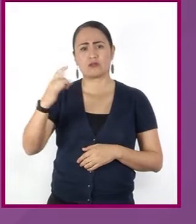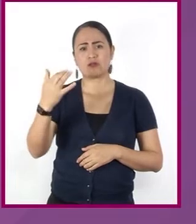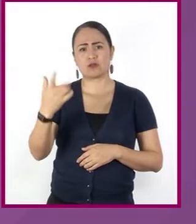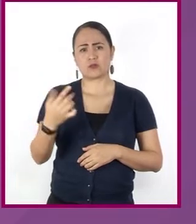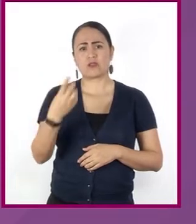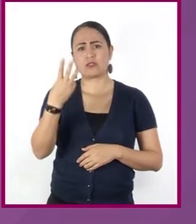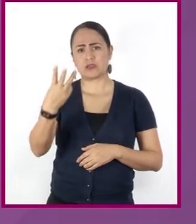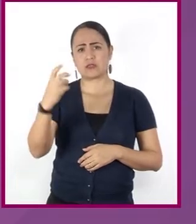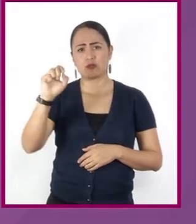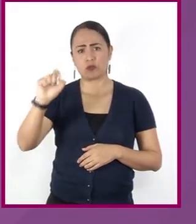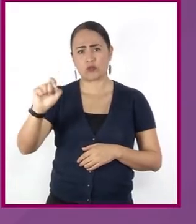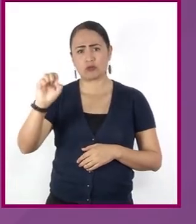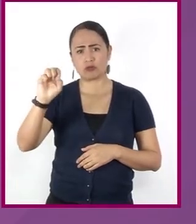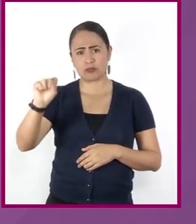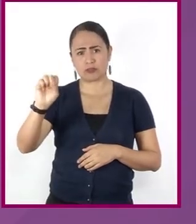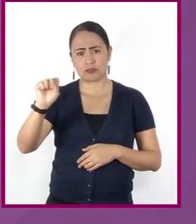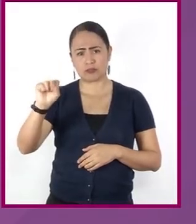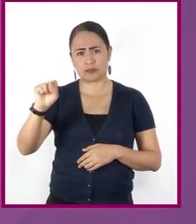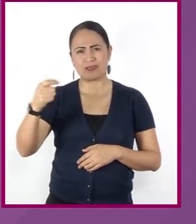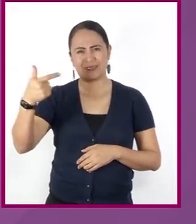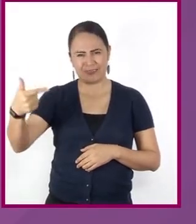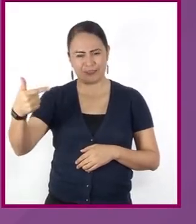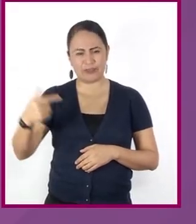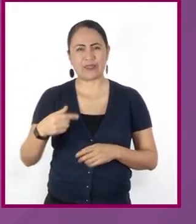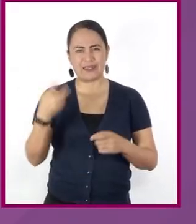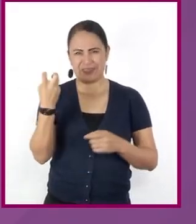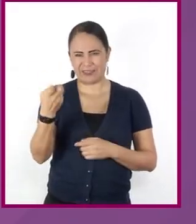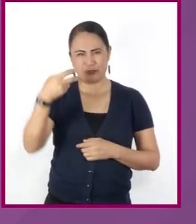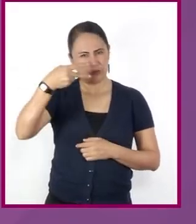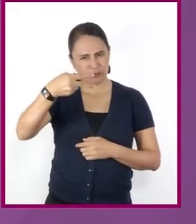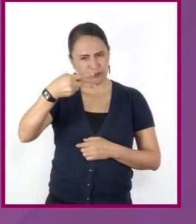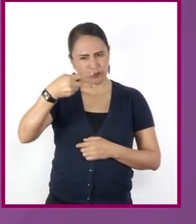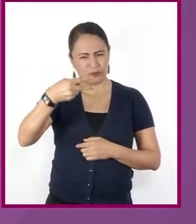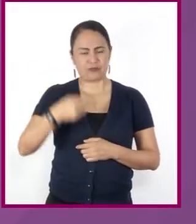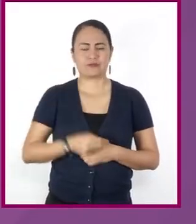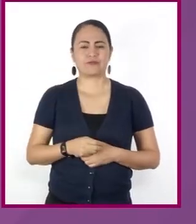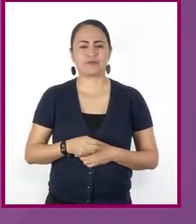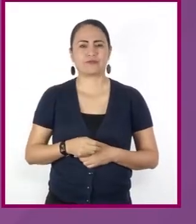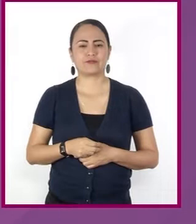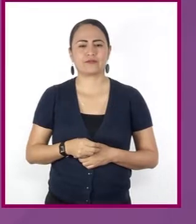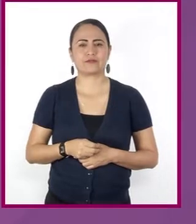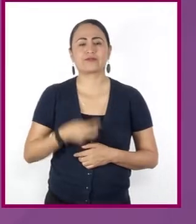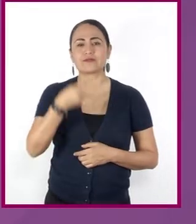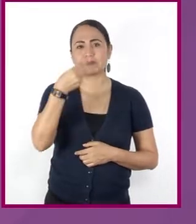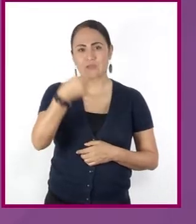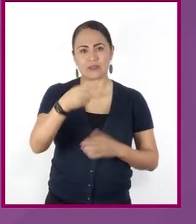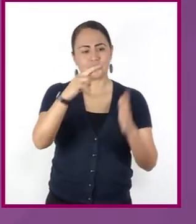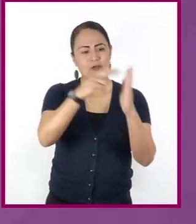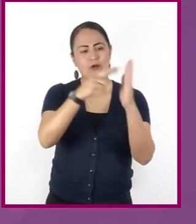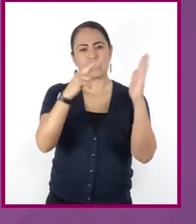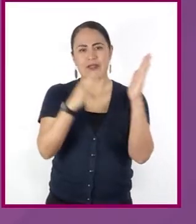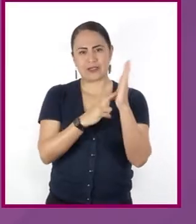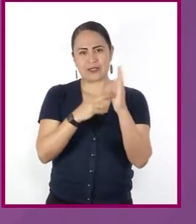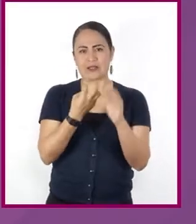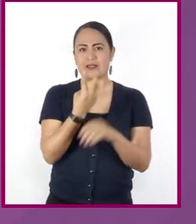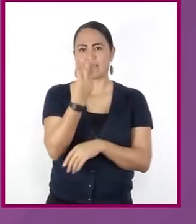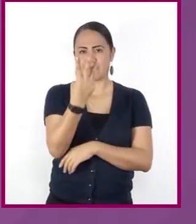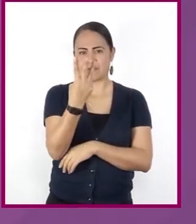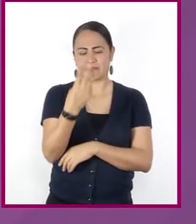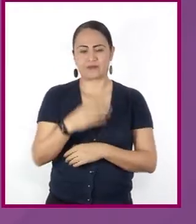453.60 gramos. Es nuestro factor de equivalencia. Con ello, establecemos una regla de 3.